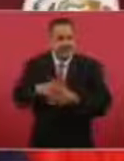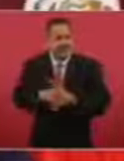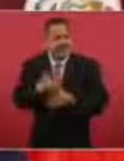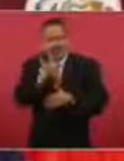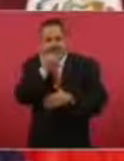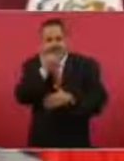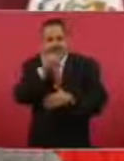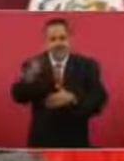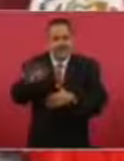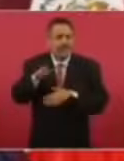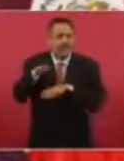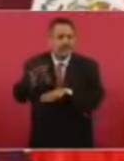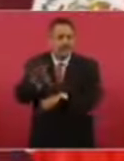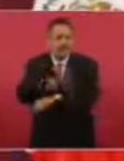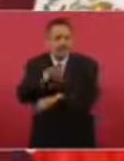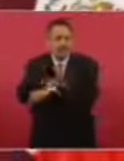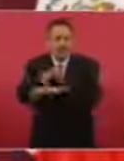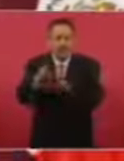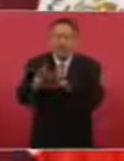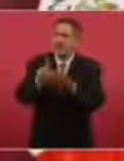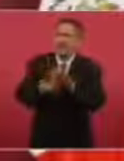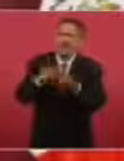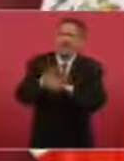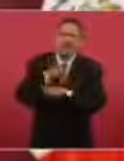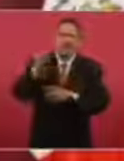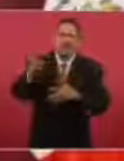materia energética,